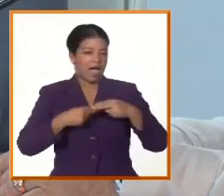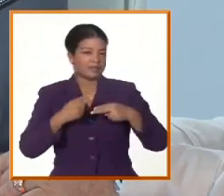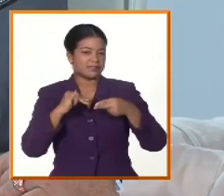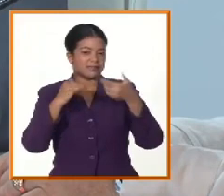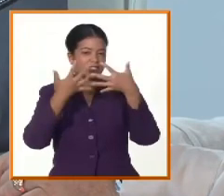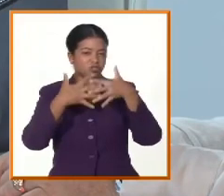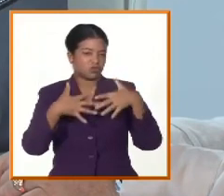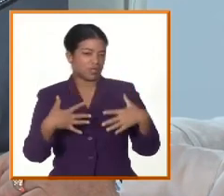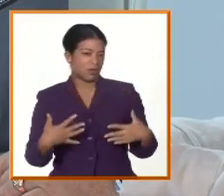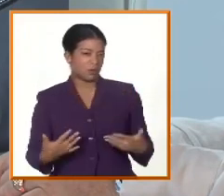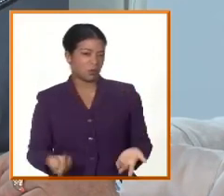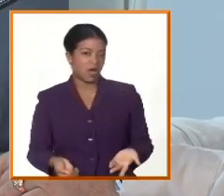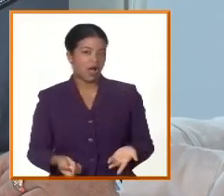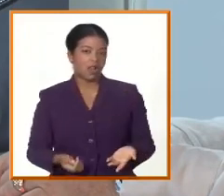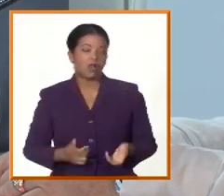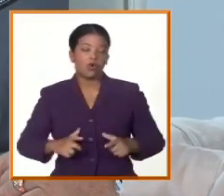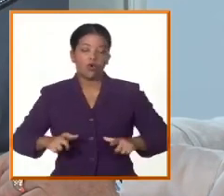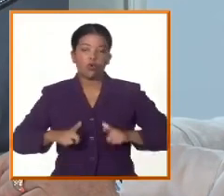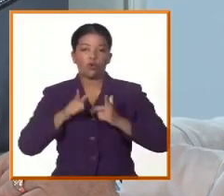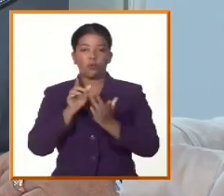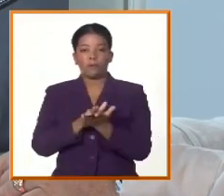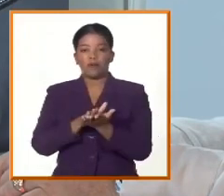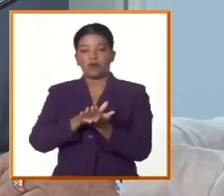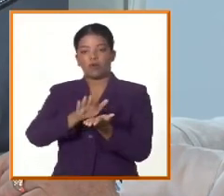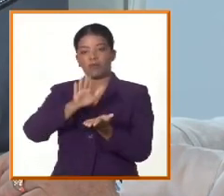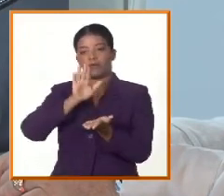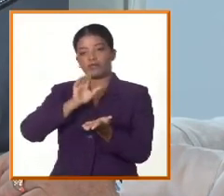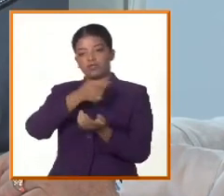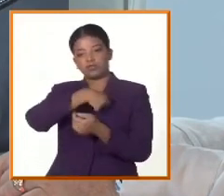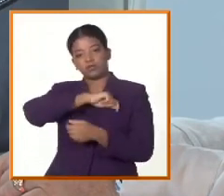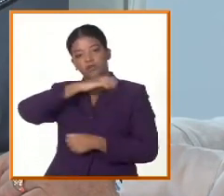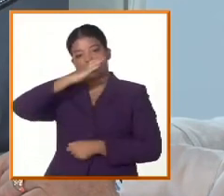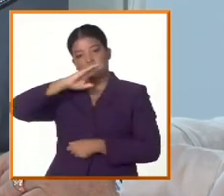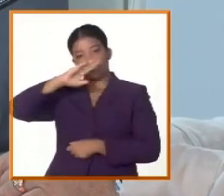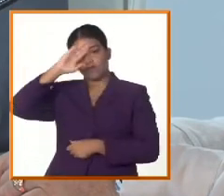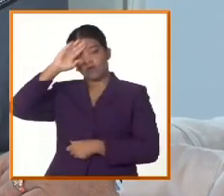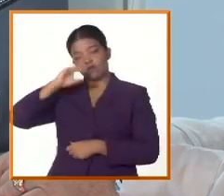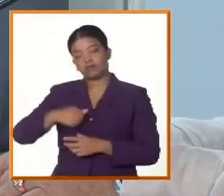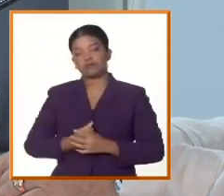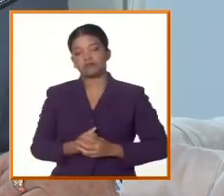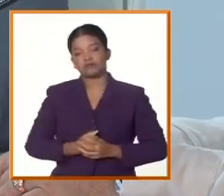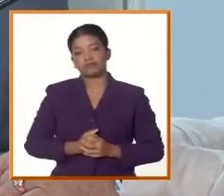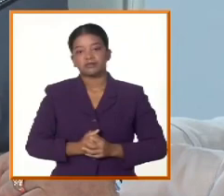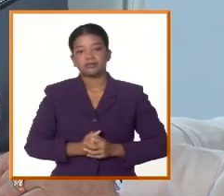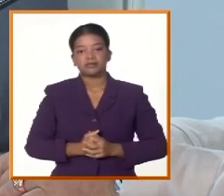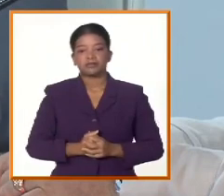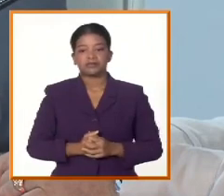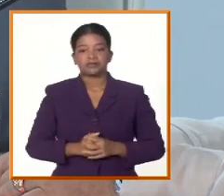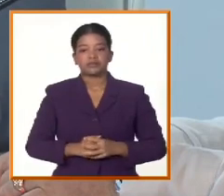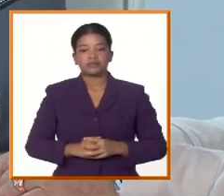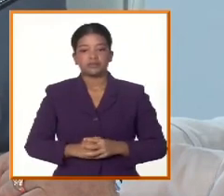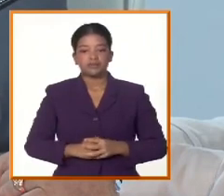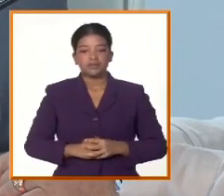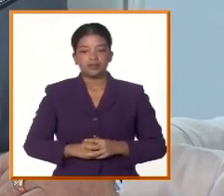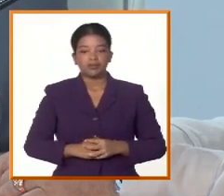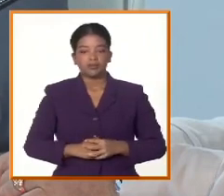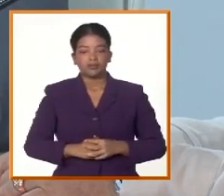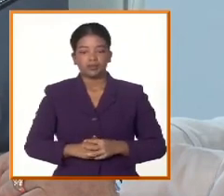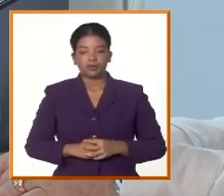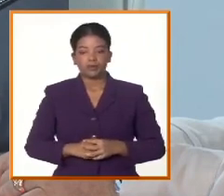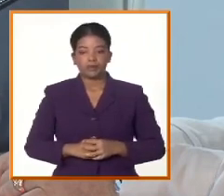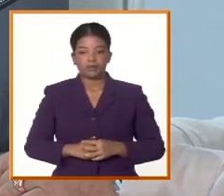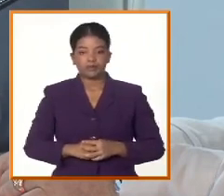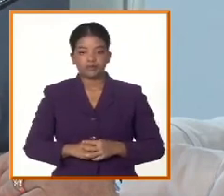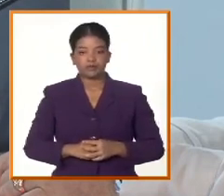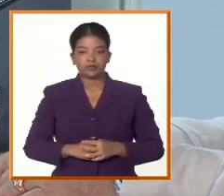Ministerio de Industria alimenticia para cumplir con ese compromiso que tiene los cubanos de incrementar de manera sostenida la producción de alimentos para para nuestro pueblo